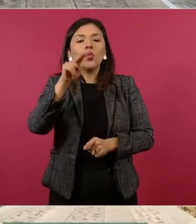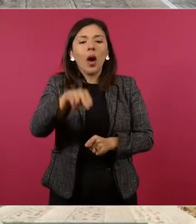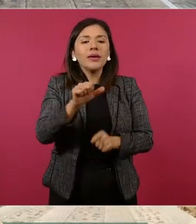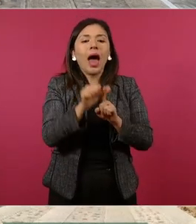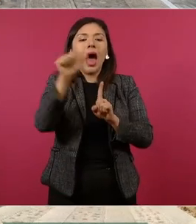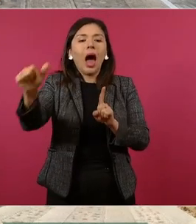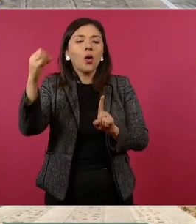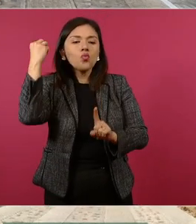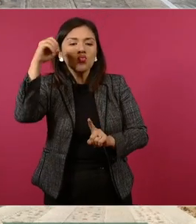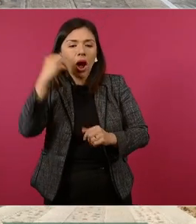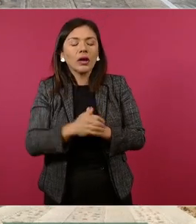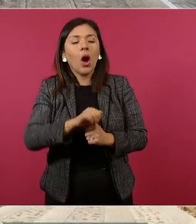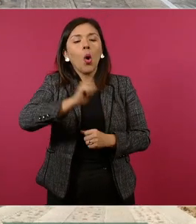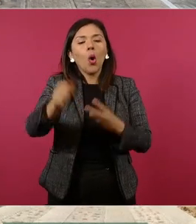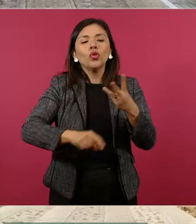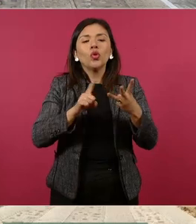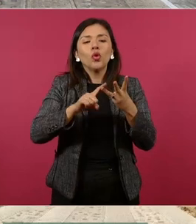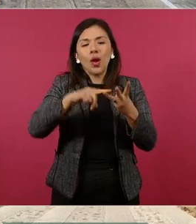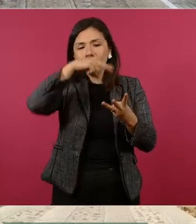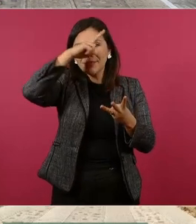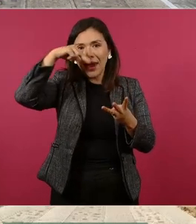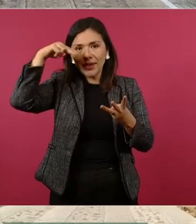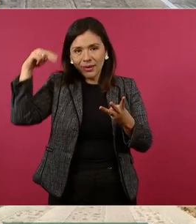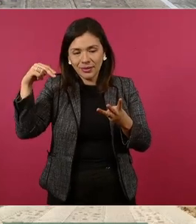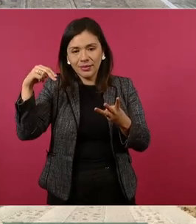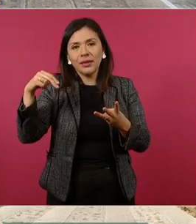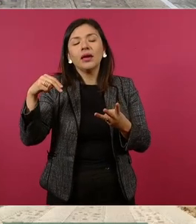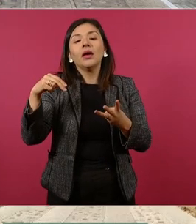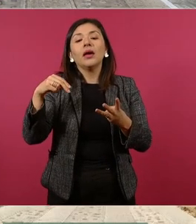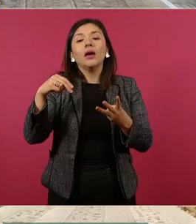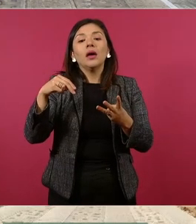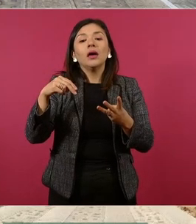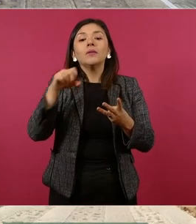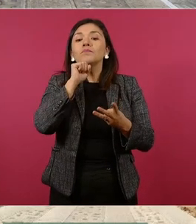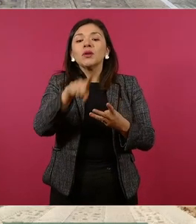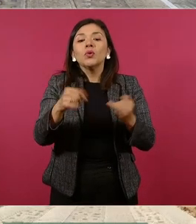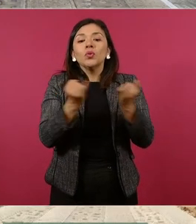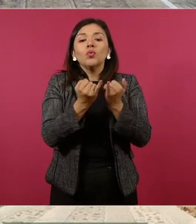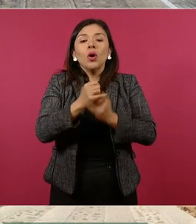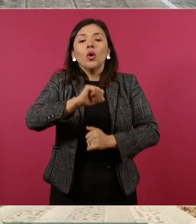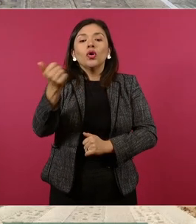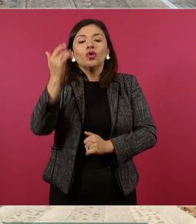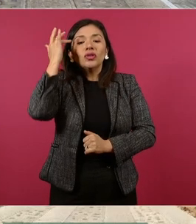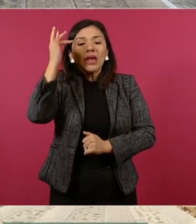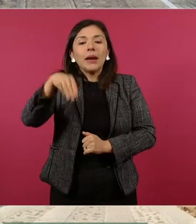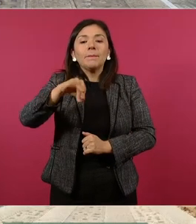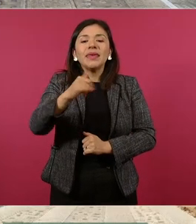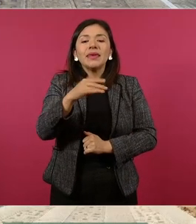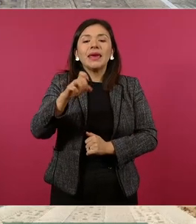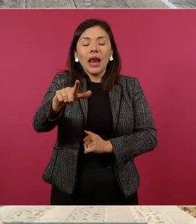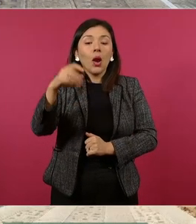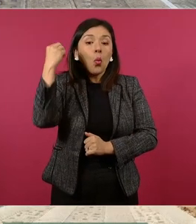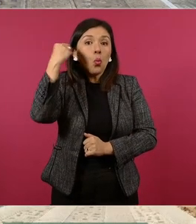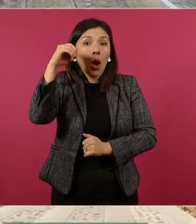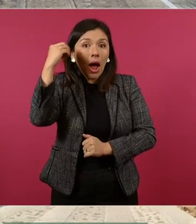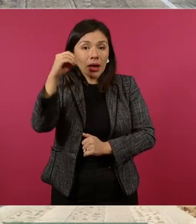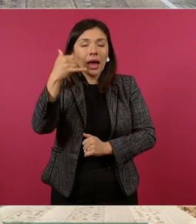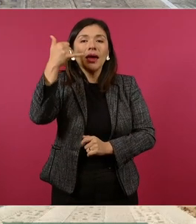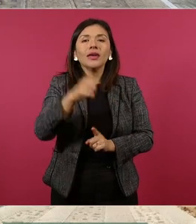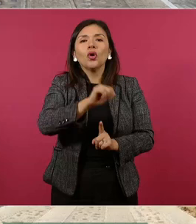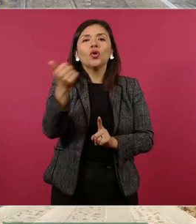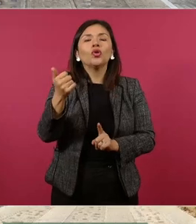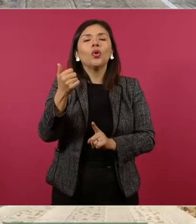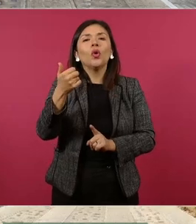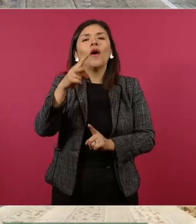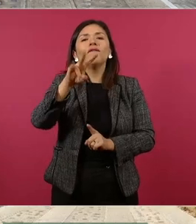el uno en narit que es oaic coria San Andrés milpillas así como a San Miguel peras Oaxaca y el de Victoria